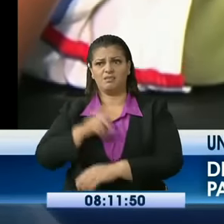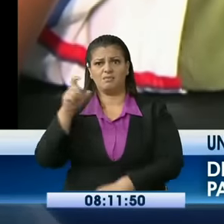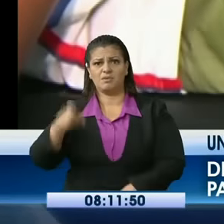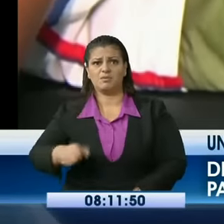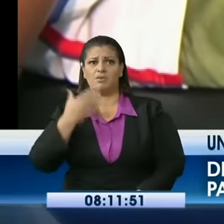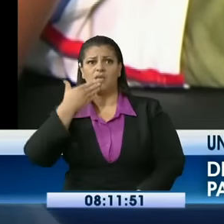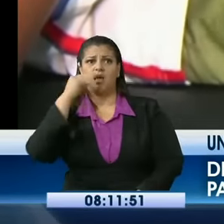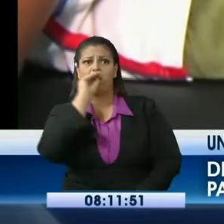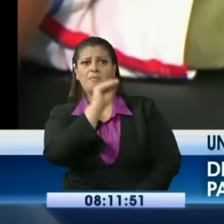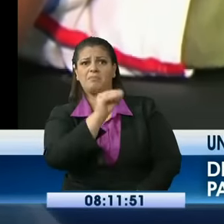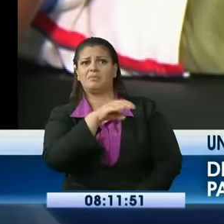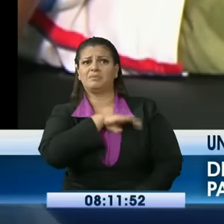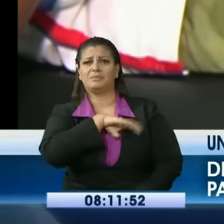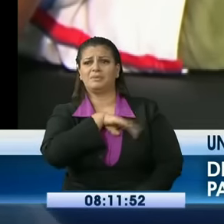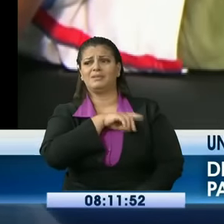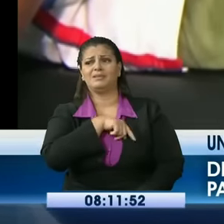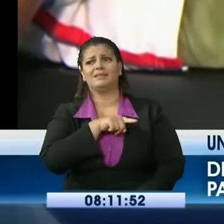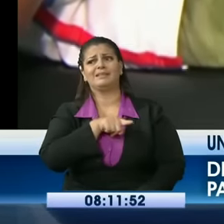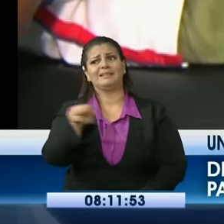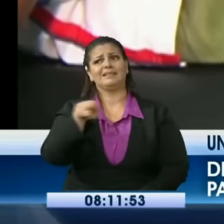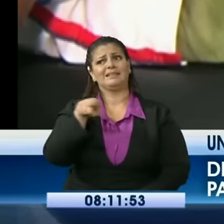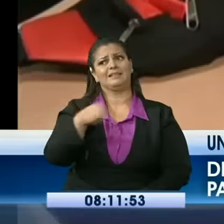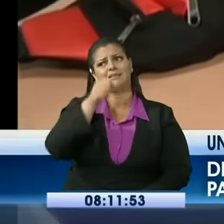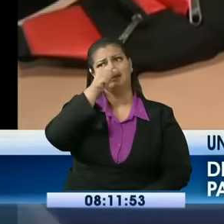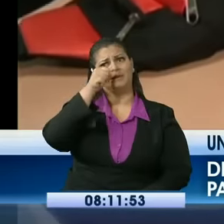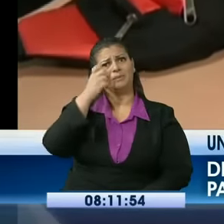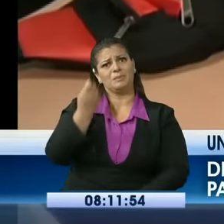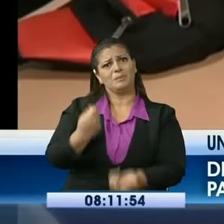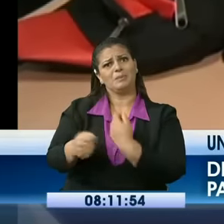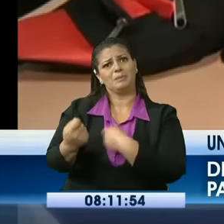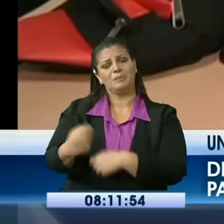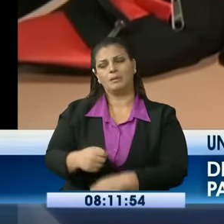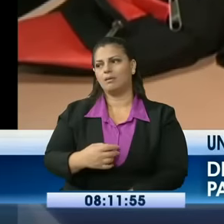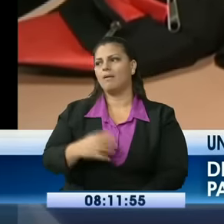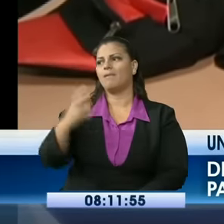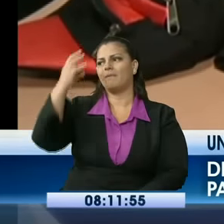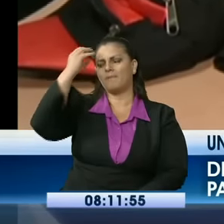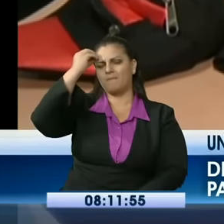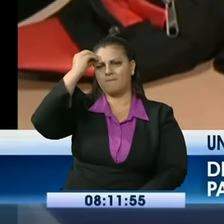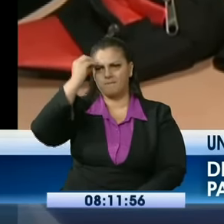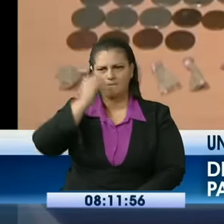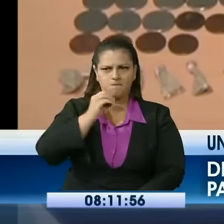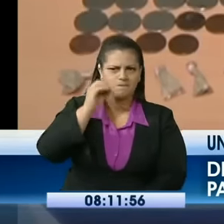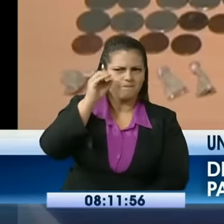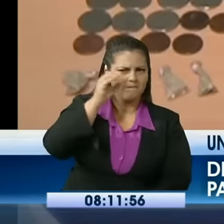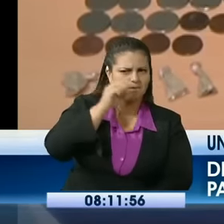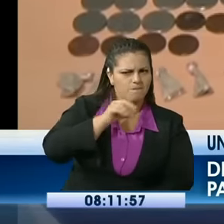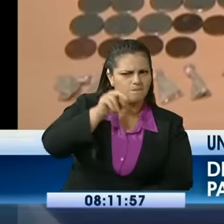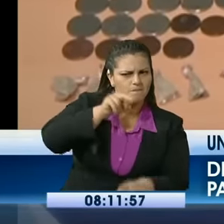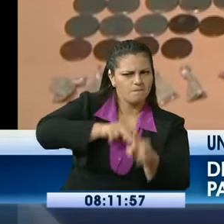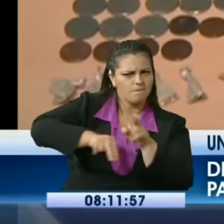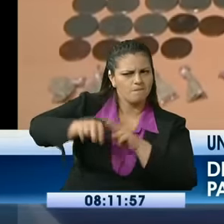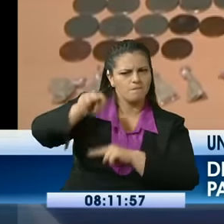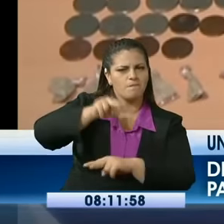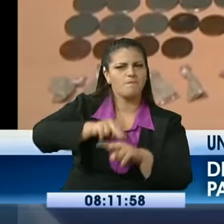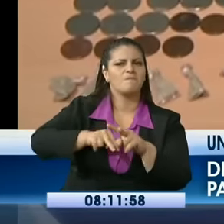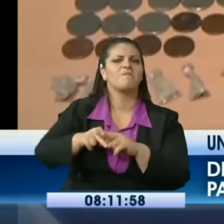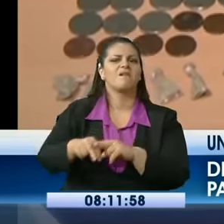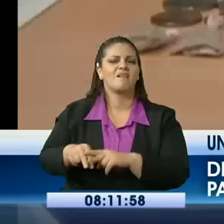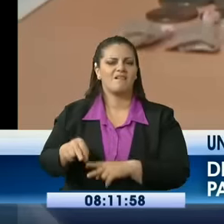tipo proveía la droga a menores de edad de la zona. Principales consumidores eran adolescentes, los cuales adquirían fácilmente